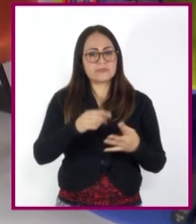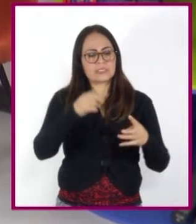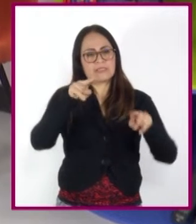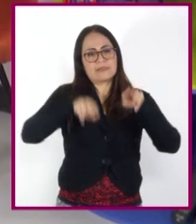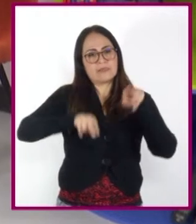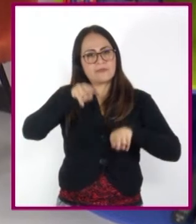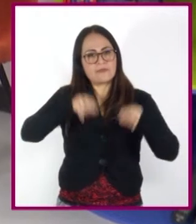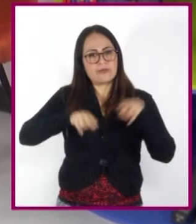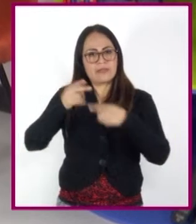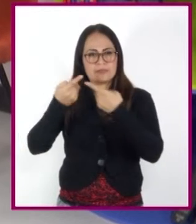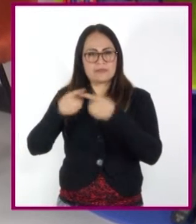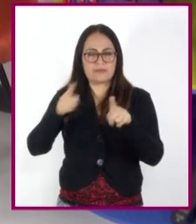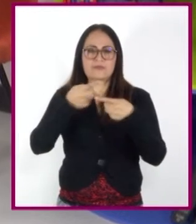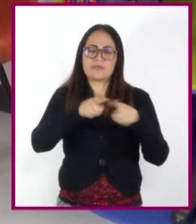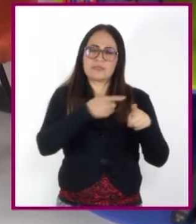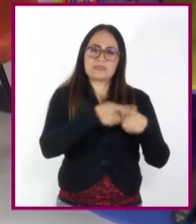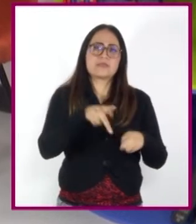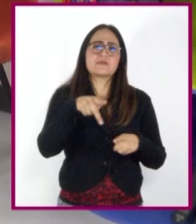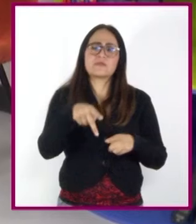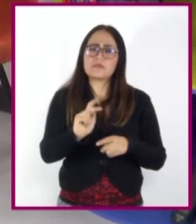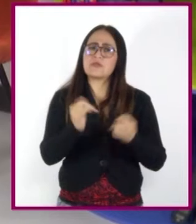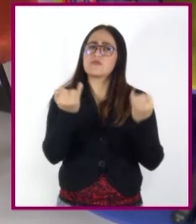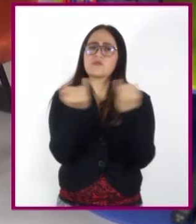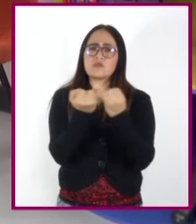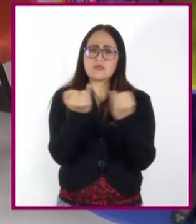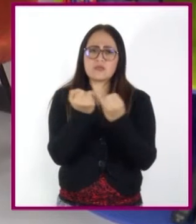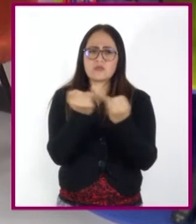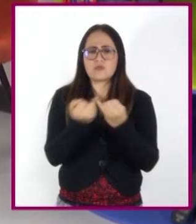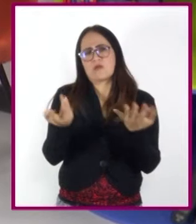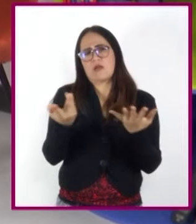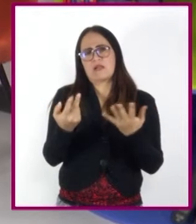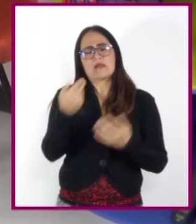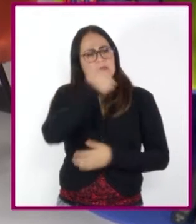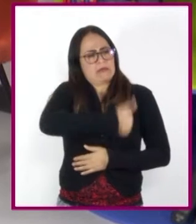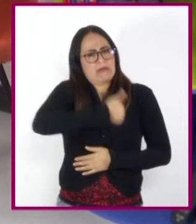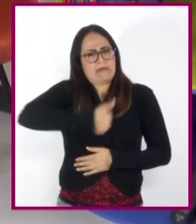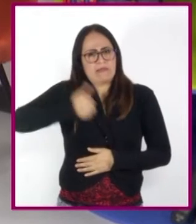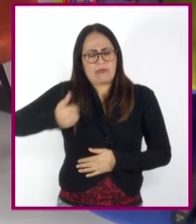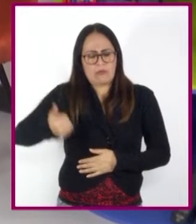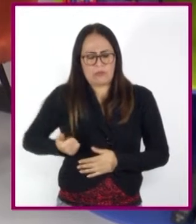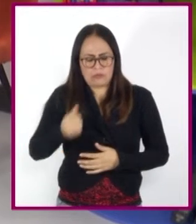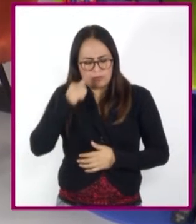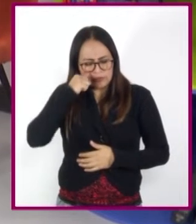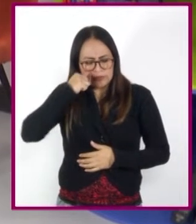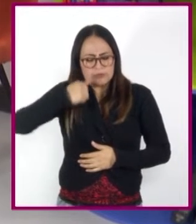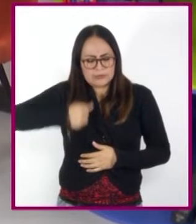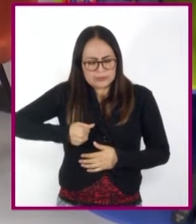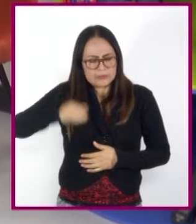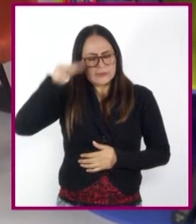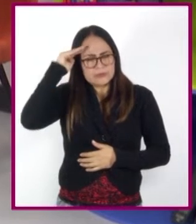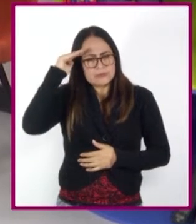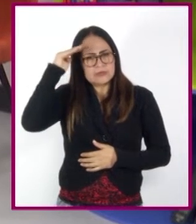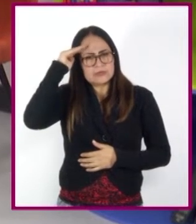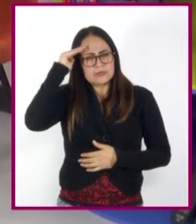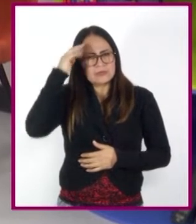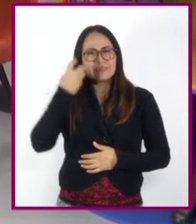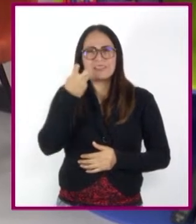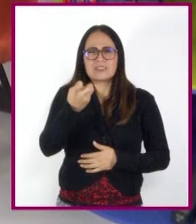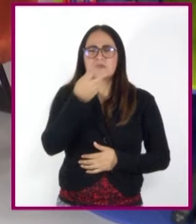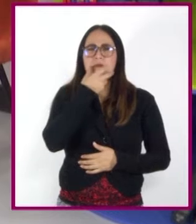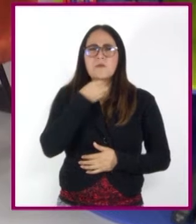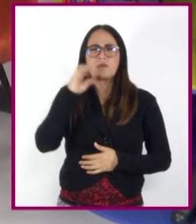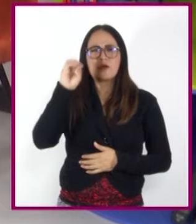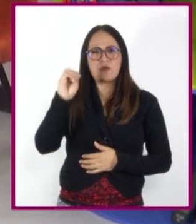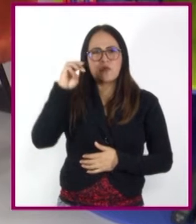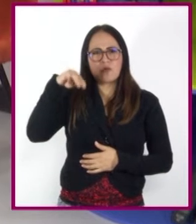niveles, pero también hay que tomar medidas de forma personal para lograrlo. Esto es algo de lo que nos habla Omar